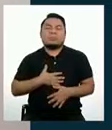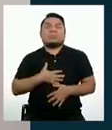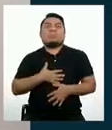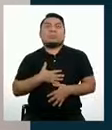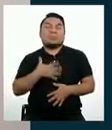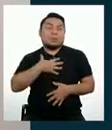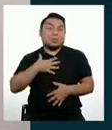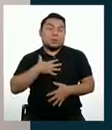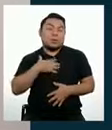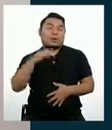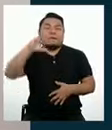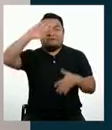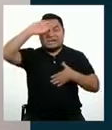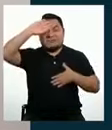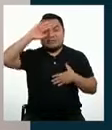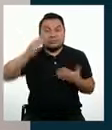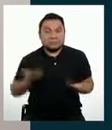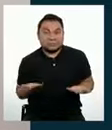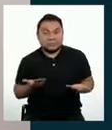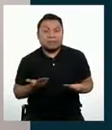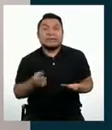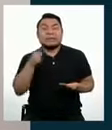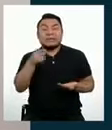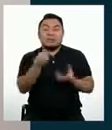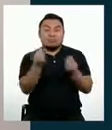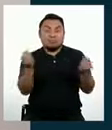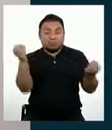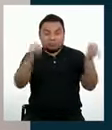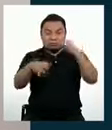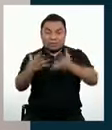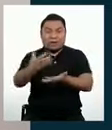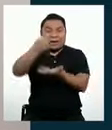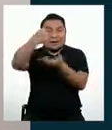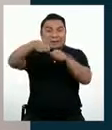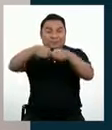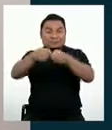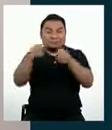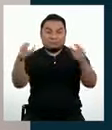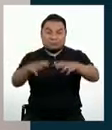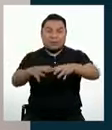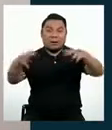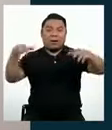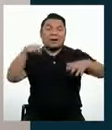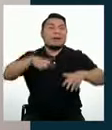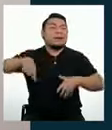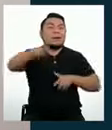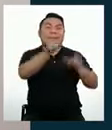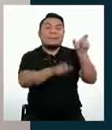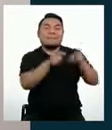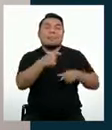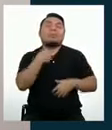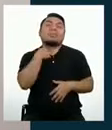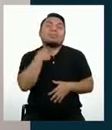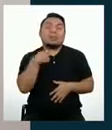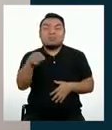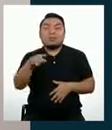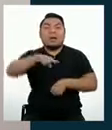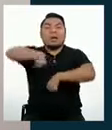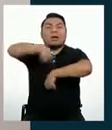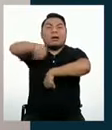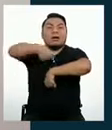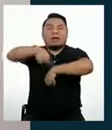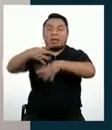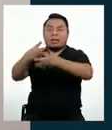en nuestro cuerpo. La acumulación de plástico perjudica a todos los seres vivos porque al demorar su